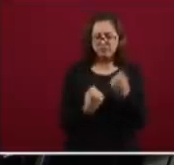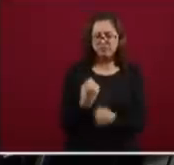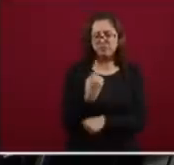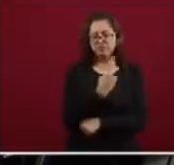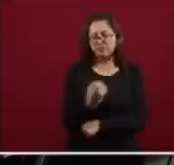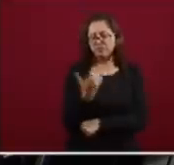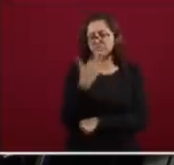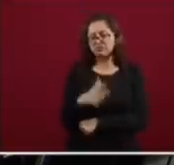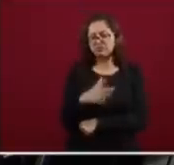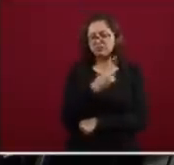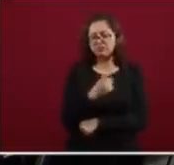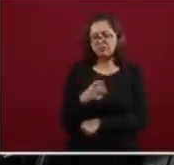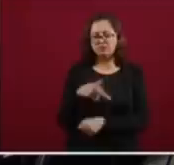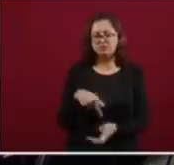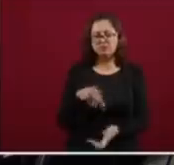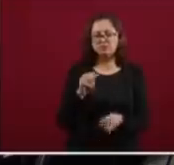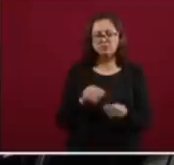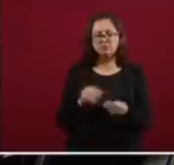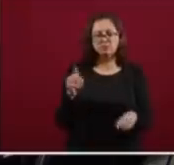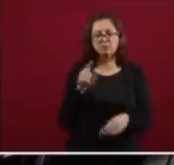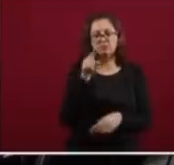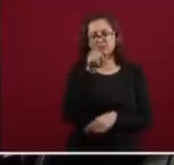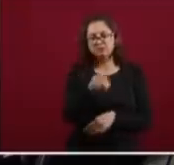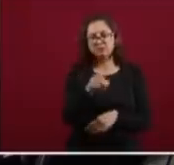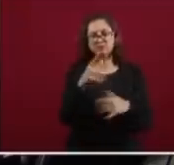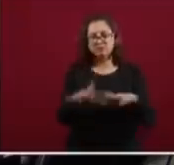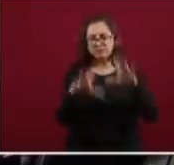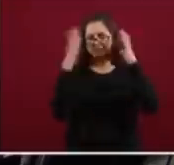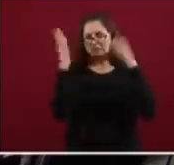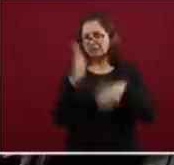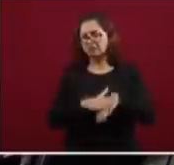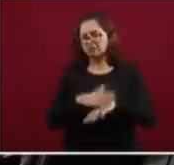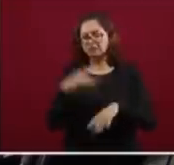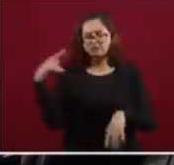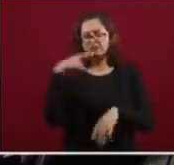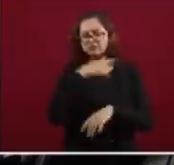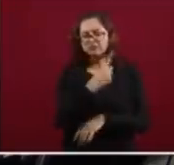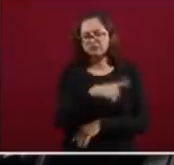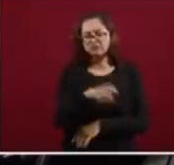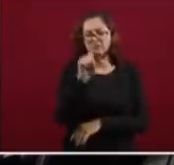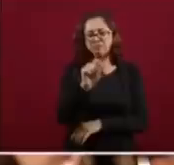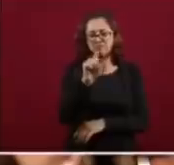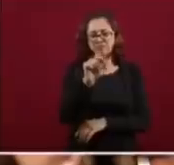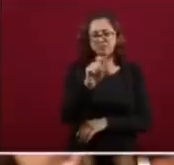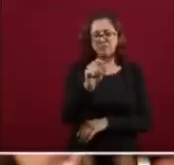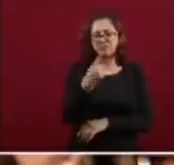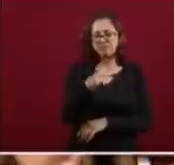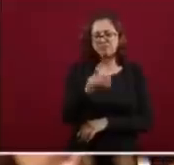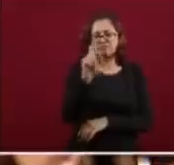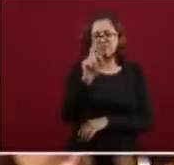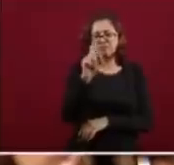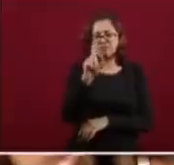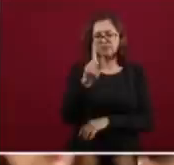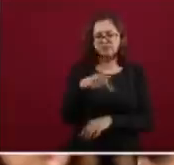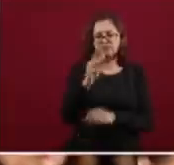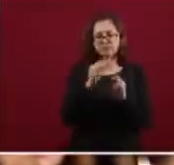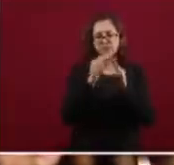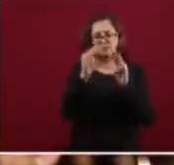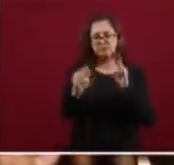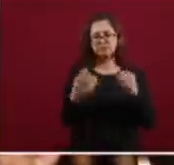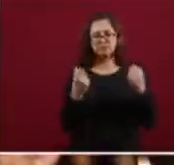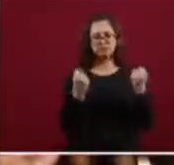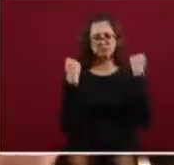kilómetros por hora y su comitiva siempre va bastante más rápido 120 130 kilómetros por hora no lo